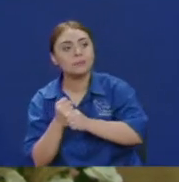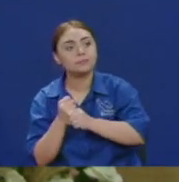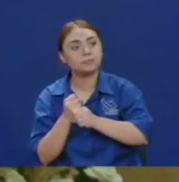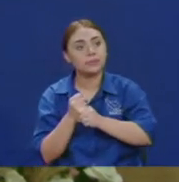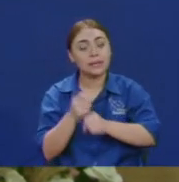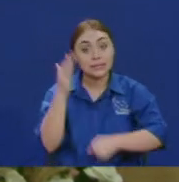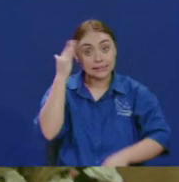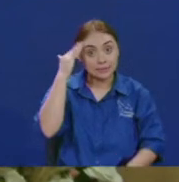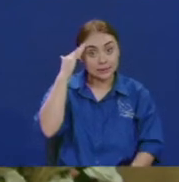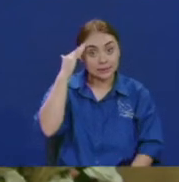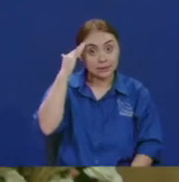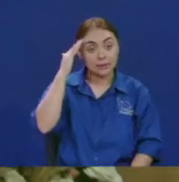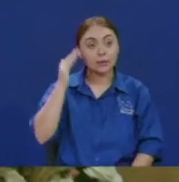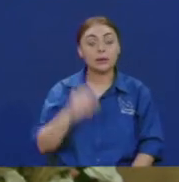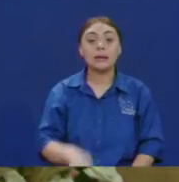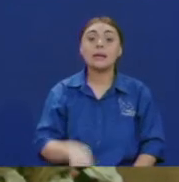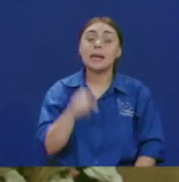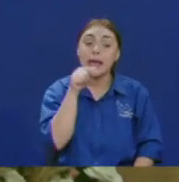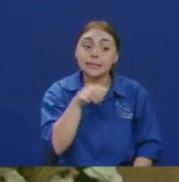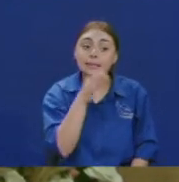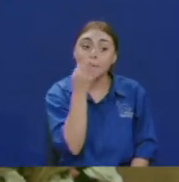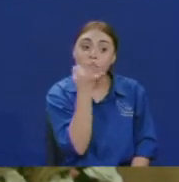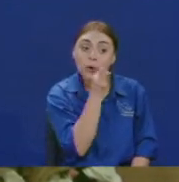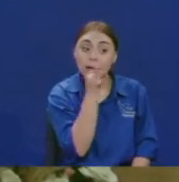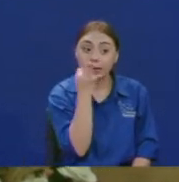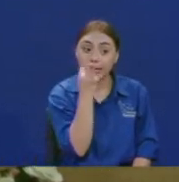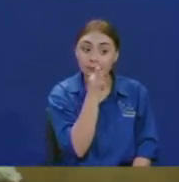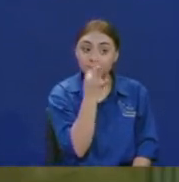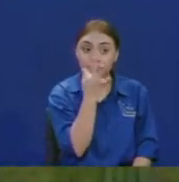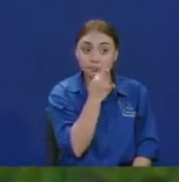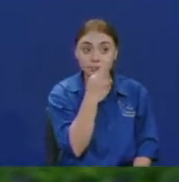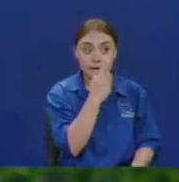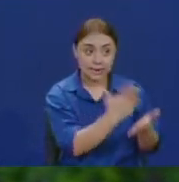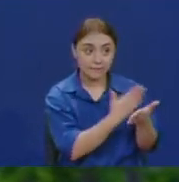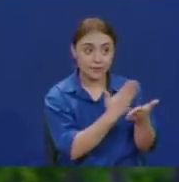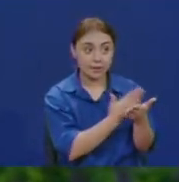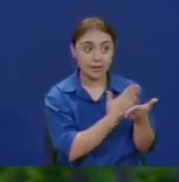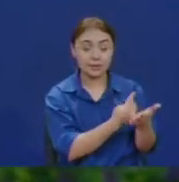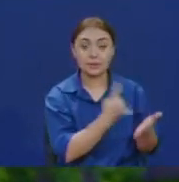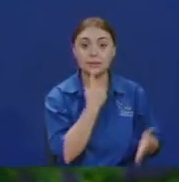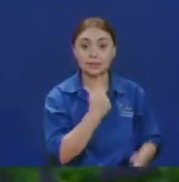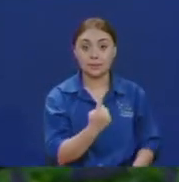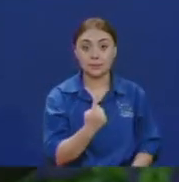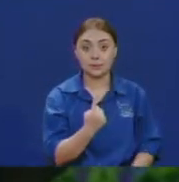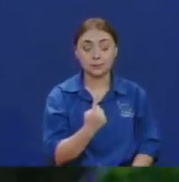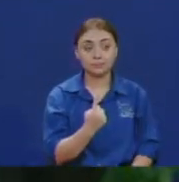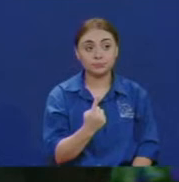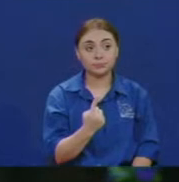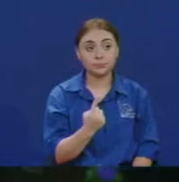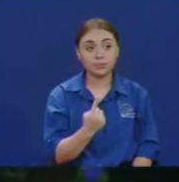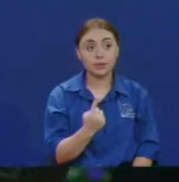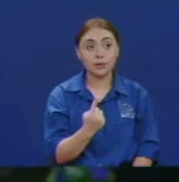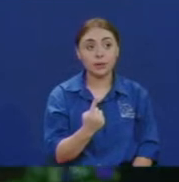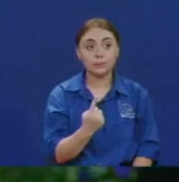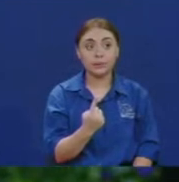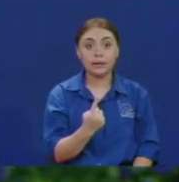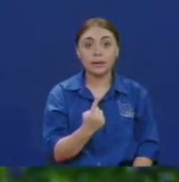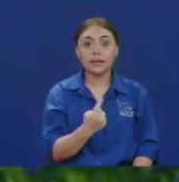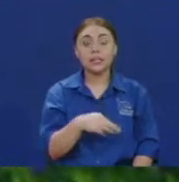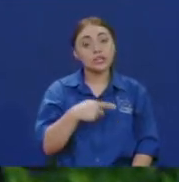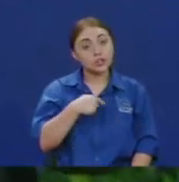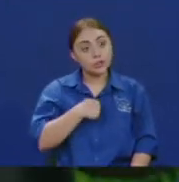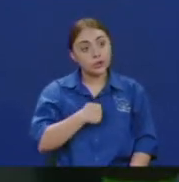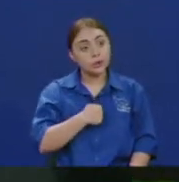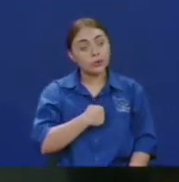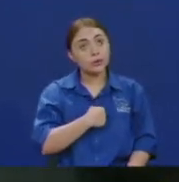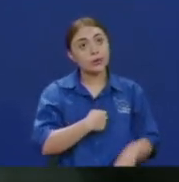¿Sabe por qué? Porque ella, antes de decir eso, dijo: a la sombra del amado